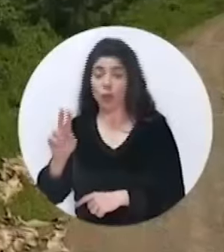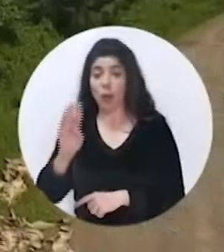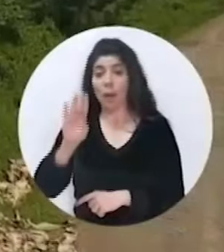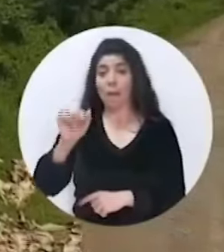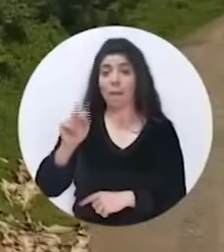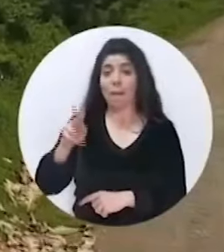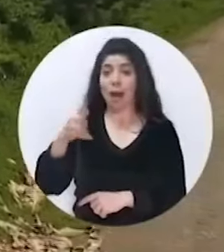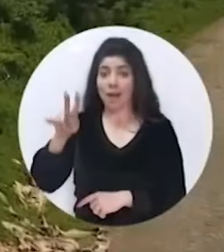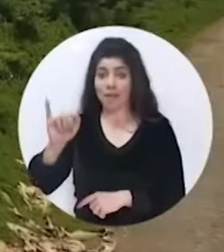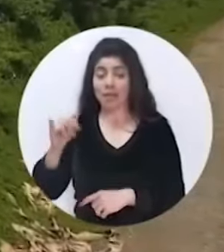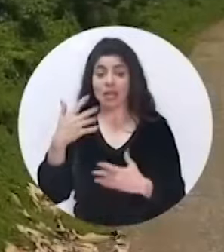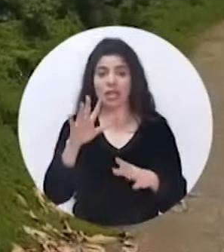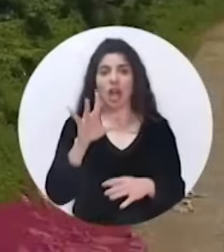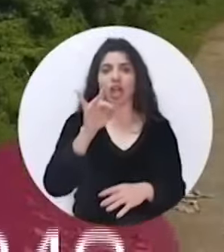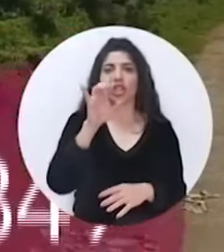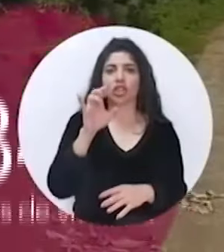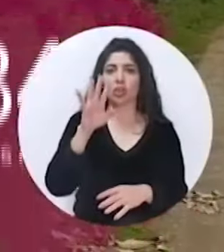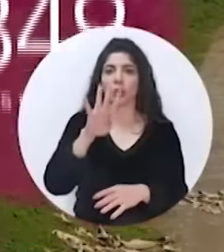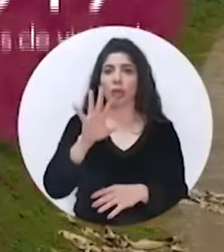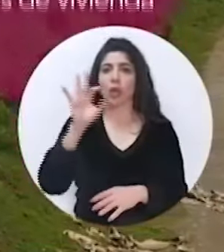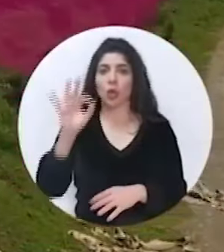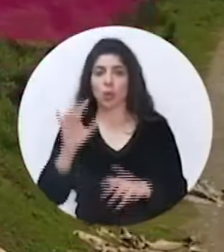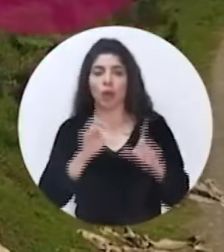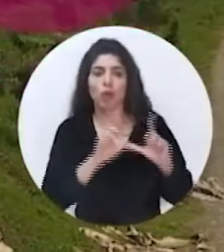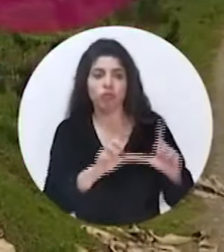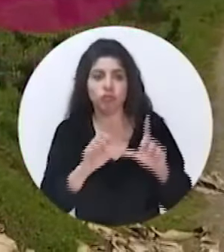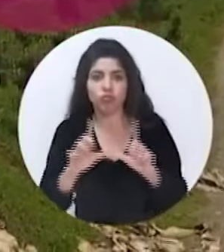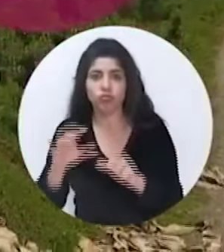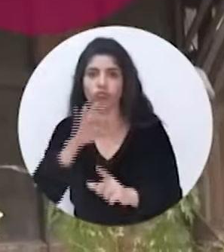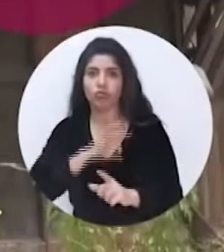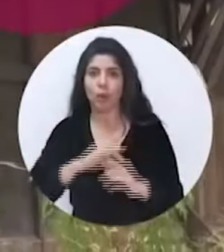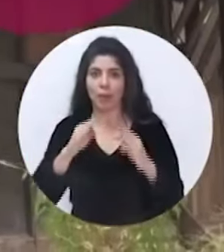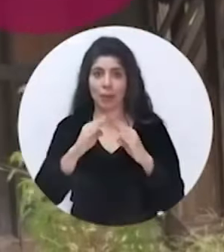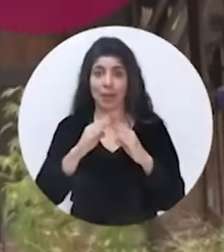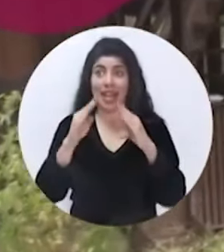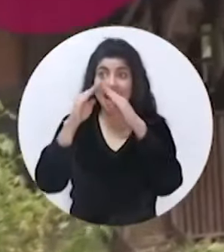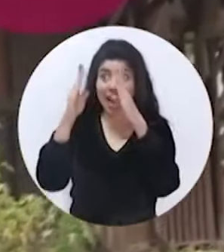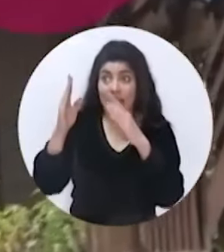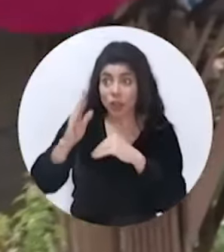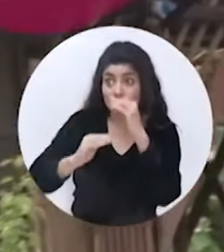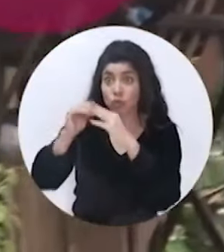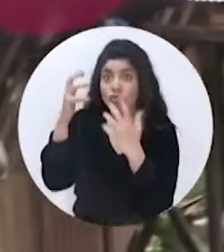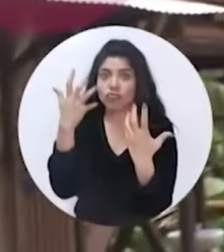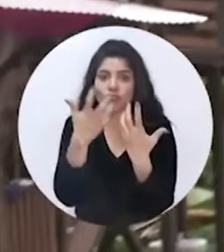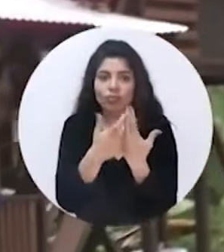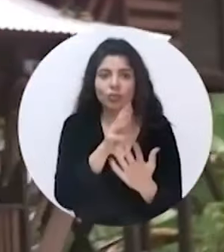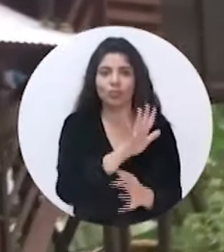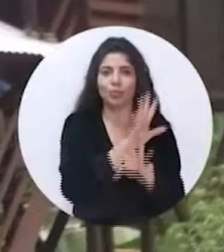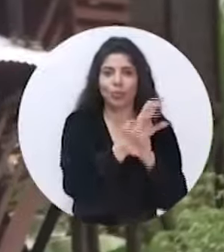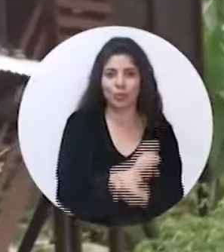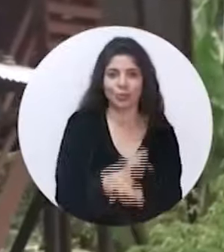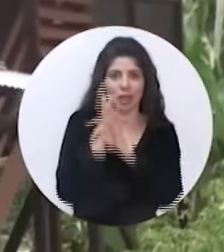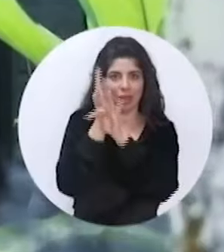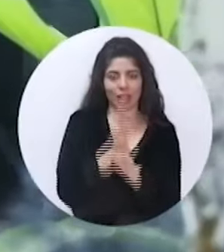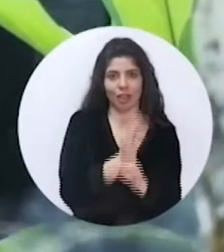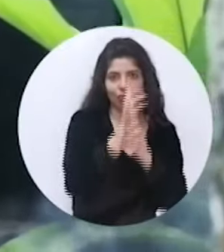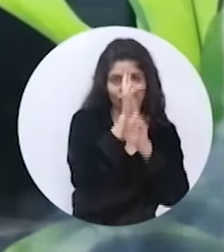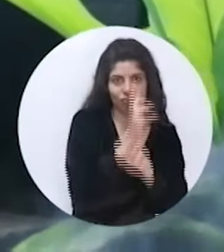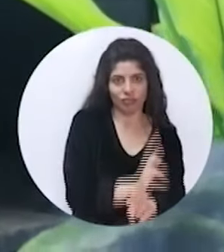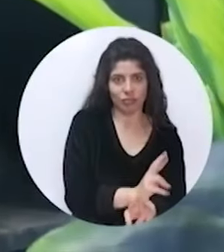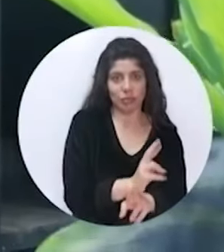Asuntos Indígenas, desde el año 2015 trabajan en la elaboración y ejecución del Plan Nacional de Recuperación de